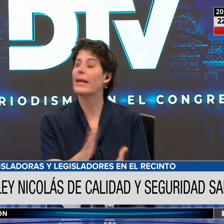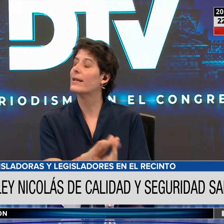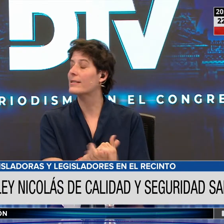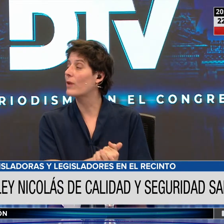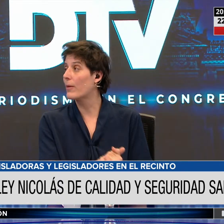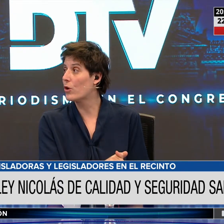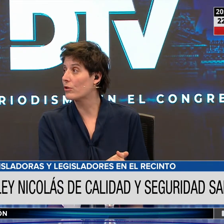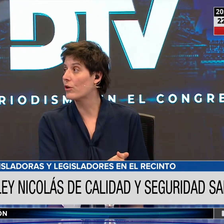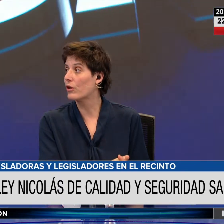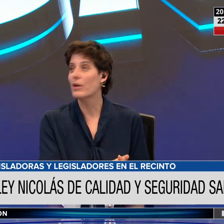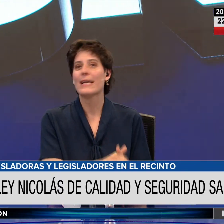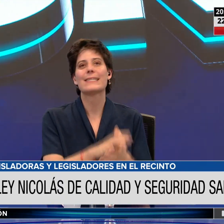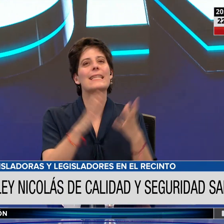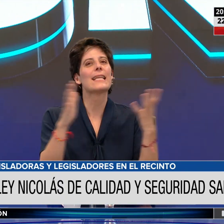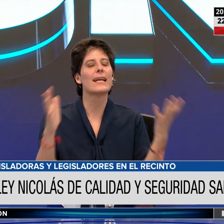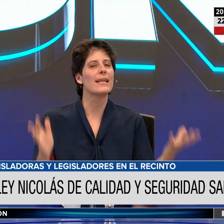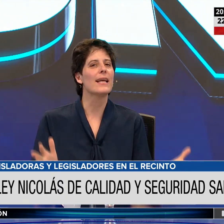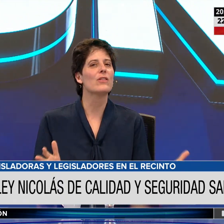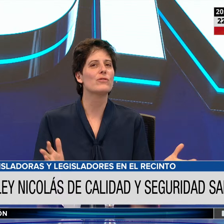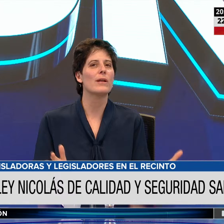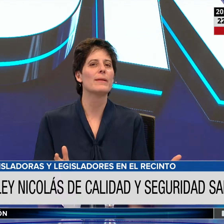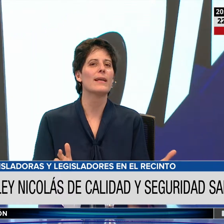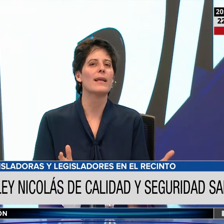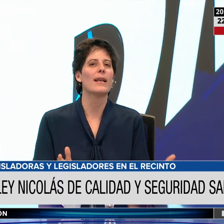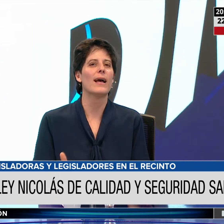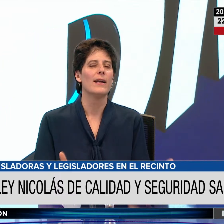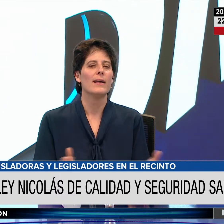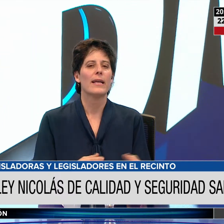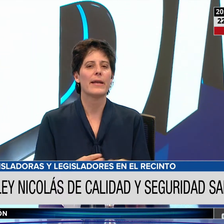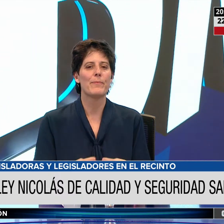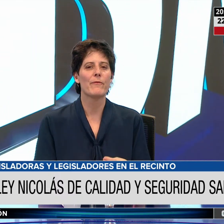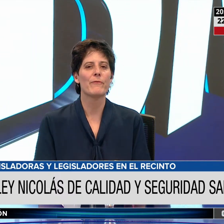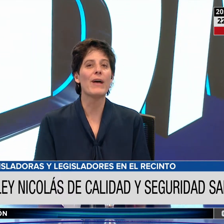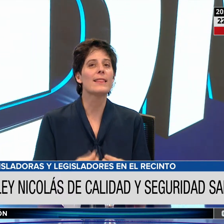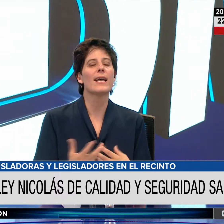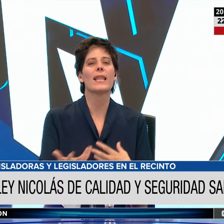para reclamar el acceso al aborto, ¿no? Esa integralidad no solamente es la